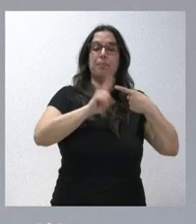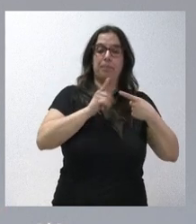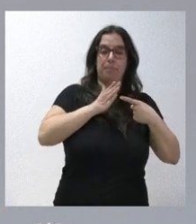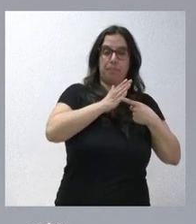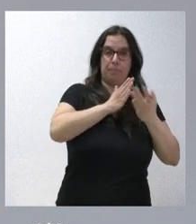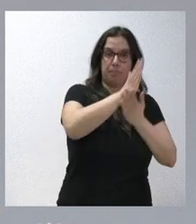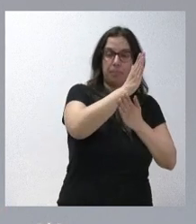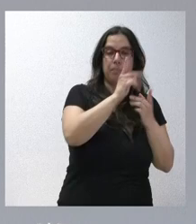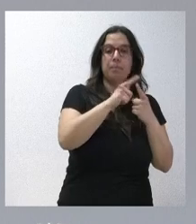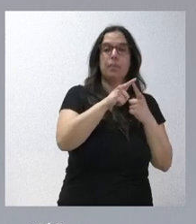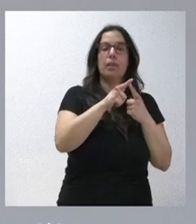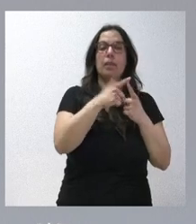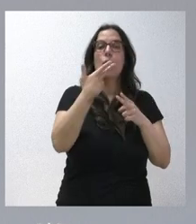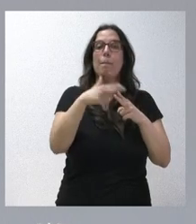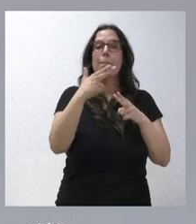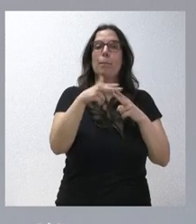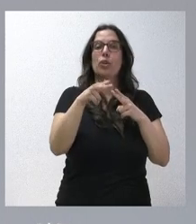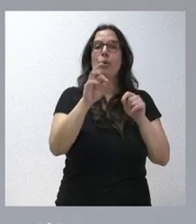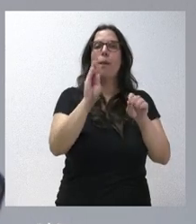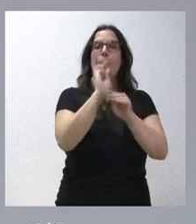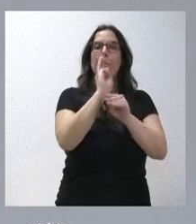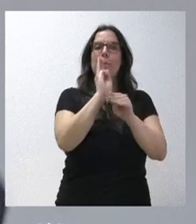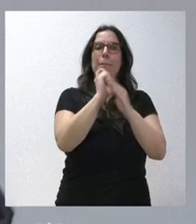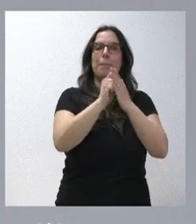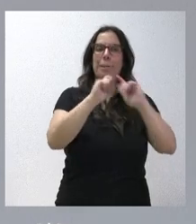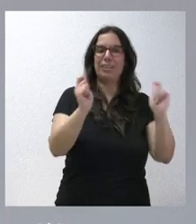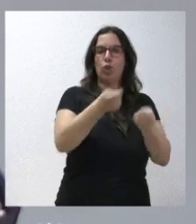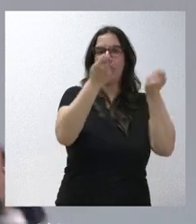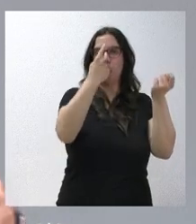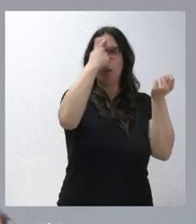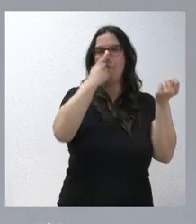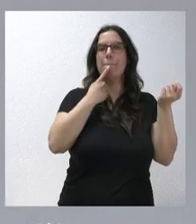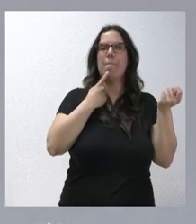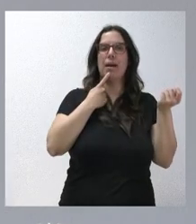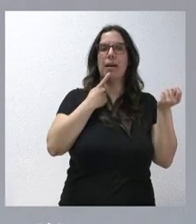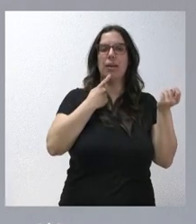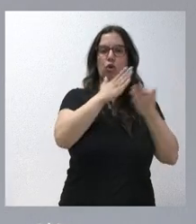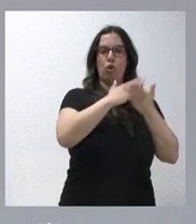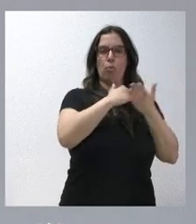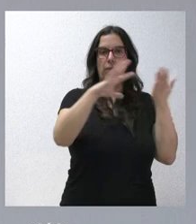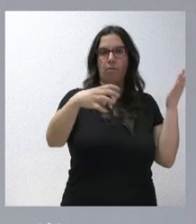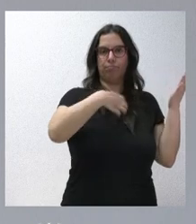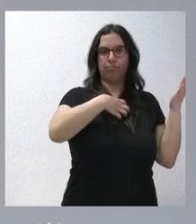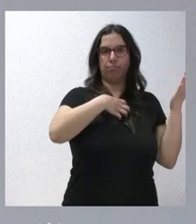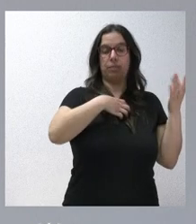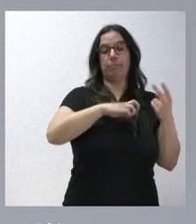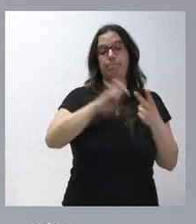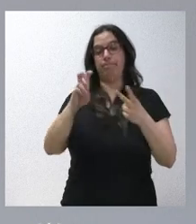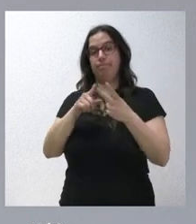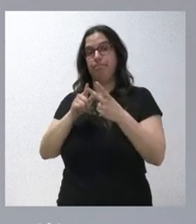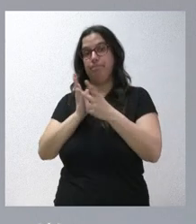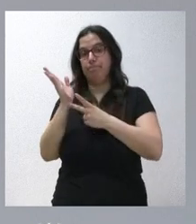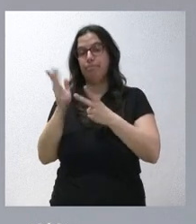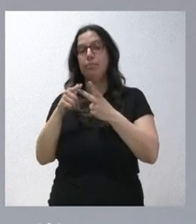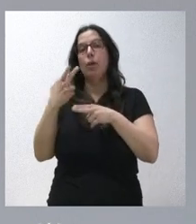la política de patrocinio de la imagen de la comunidad Autónoma y por otro lado está